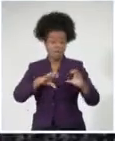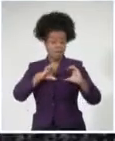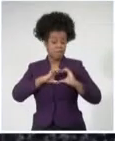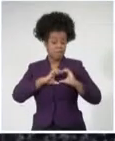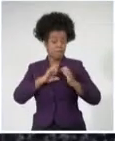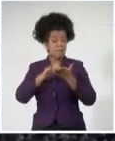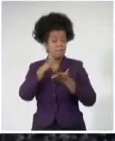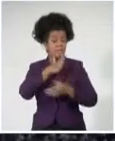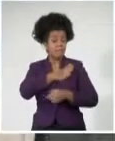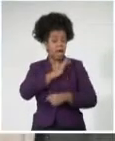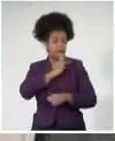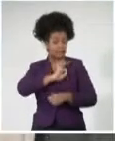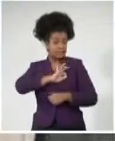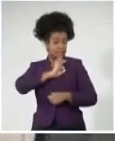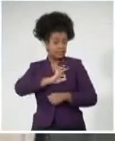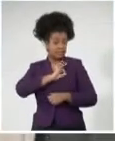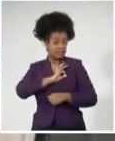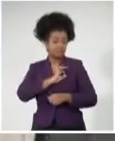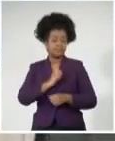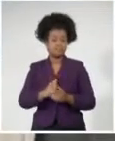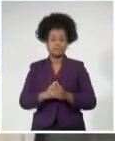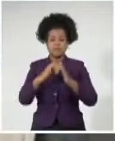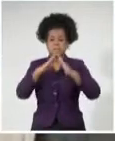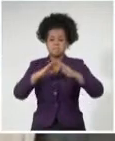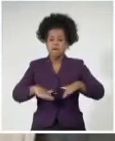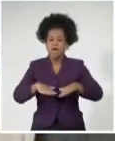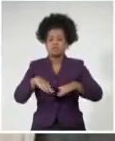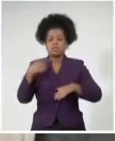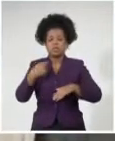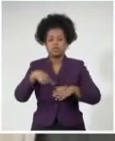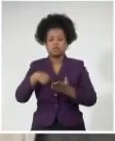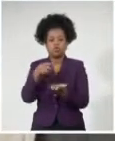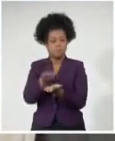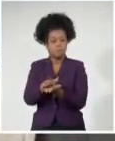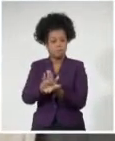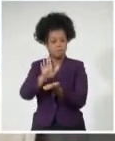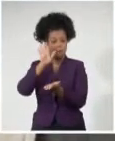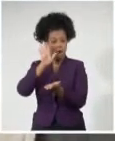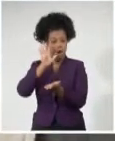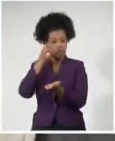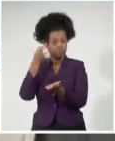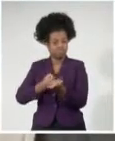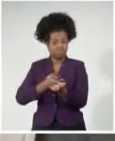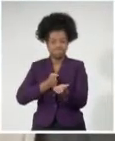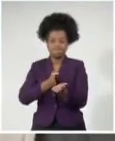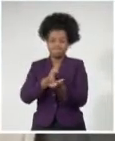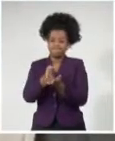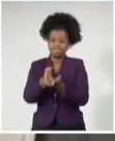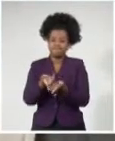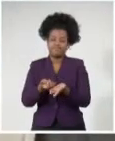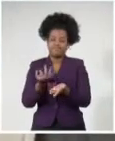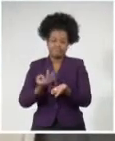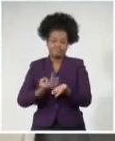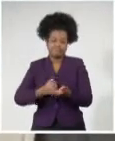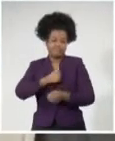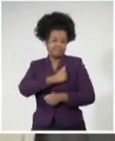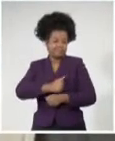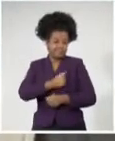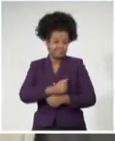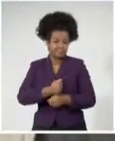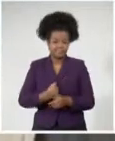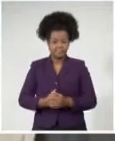es también nuestro compromiso. Nos pide dar el primer paso, nos pide gestos concretos.